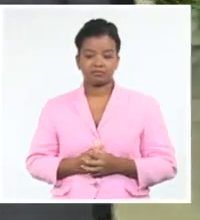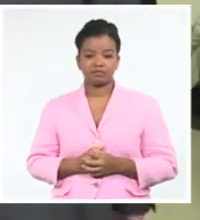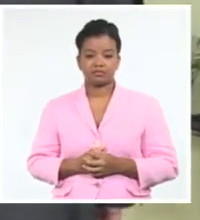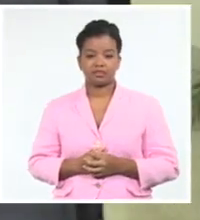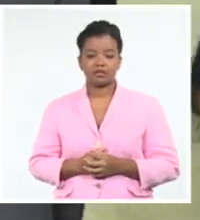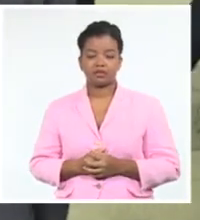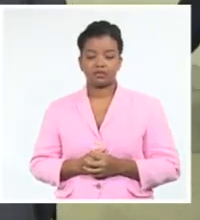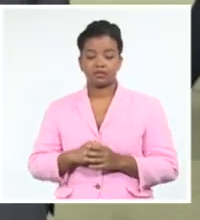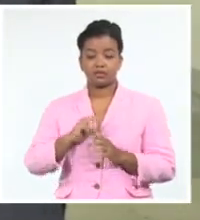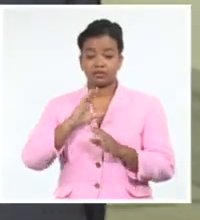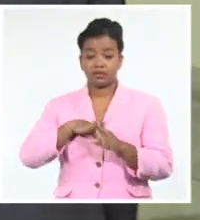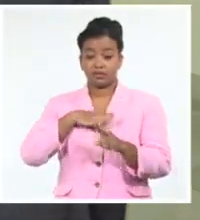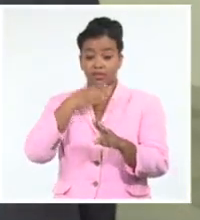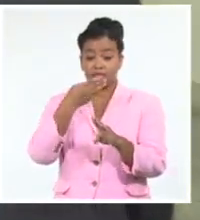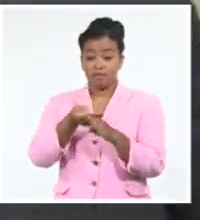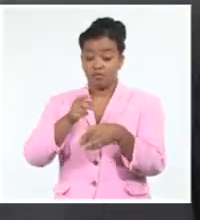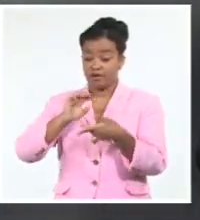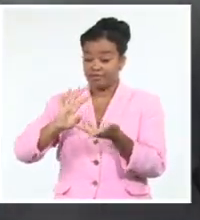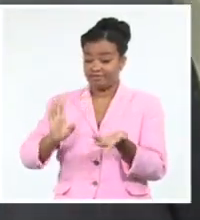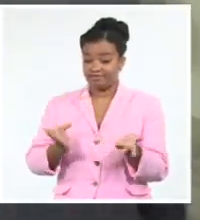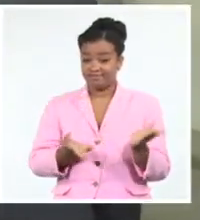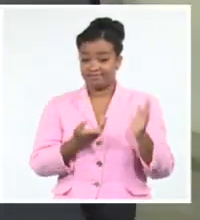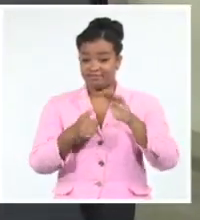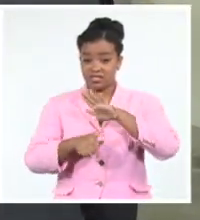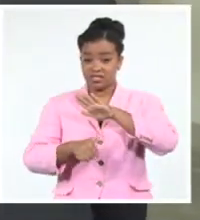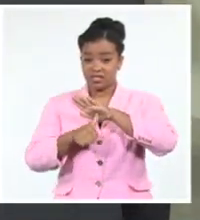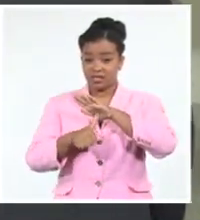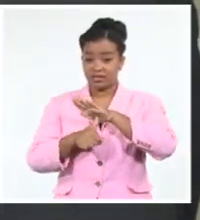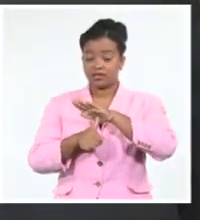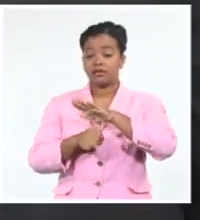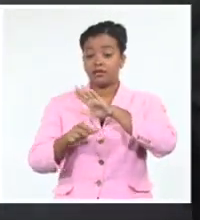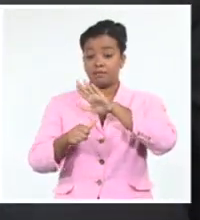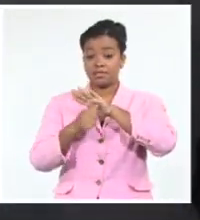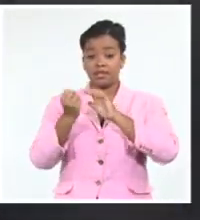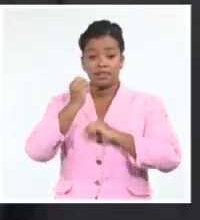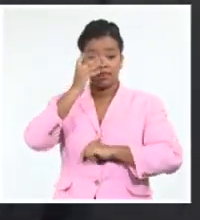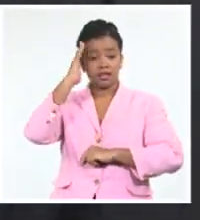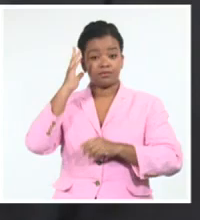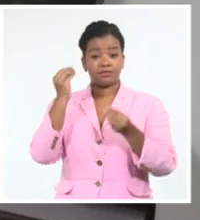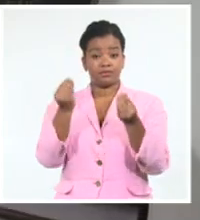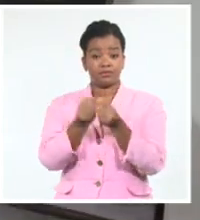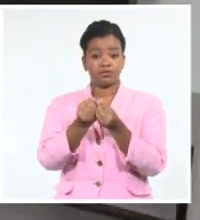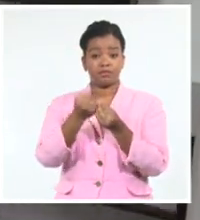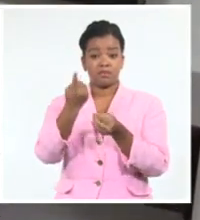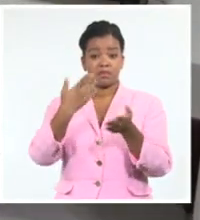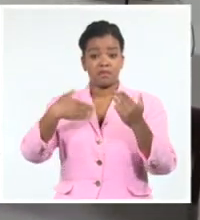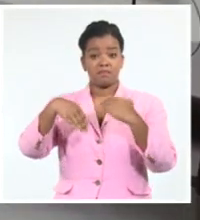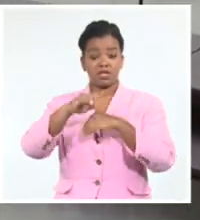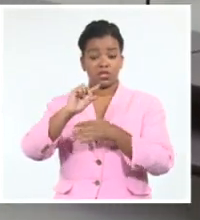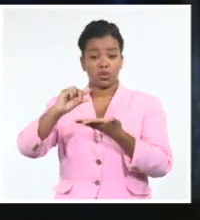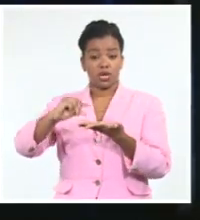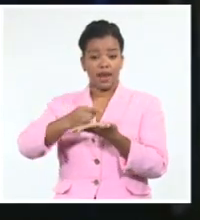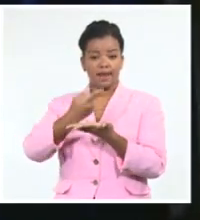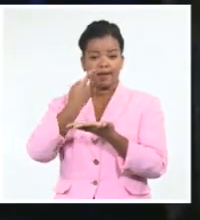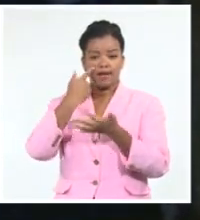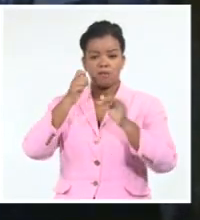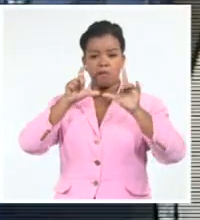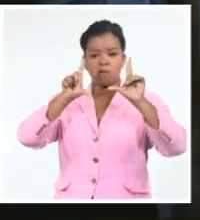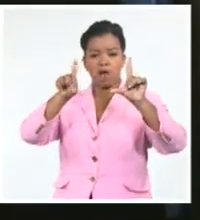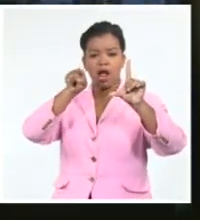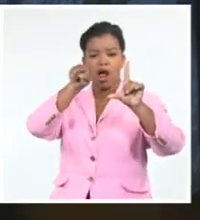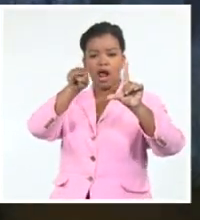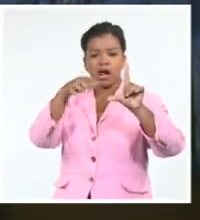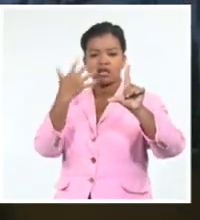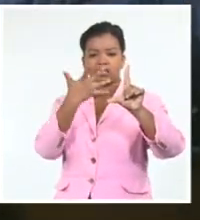Posterior a la ceremonia de bienvenida, el mandatario cubano, acompañado por el primer ministro, apreció la placa develada por Fidel